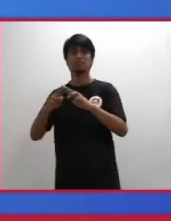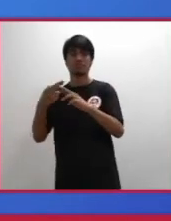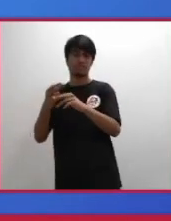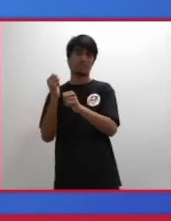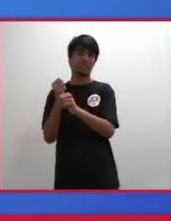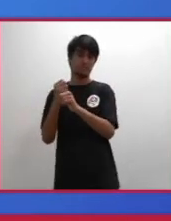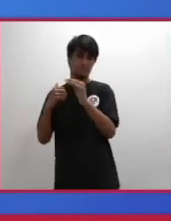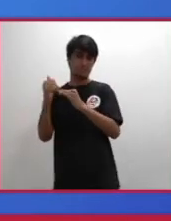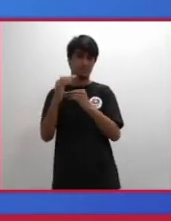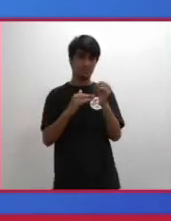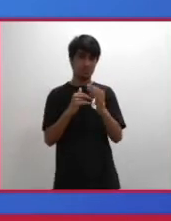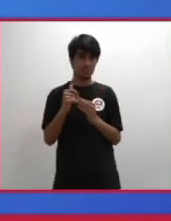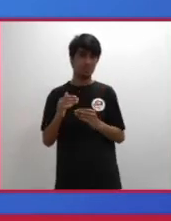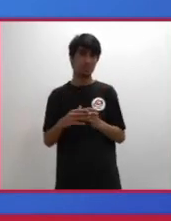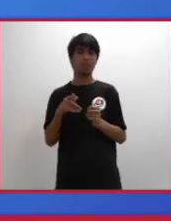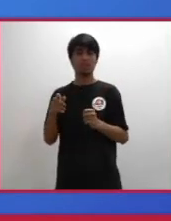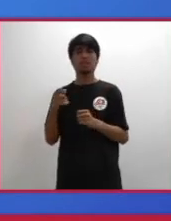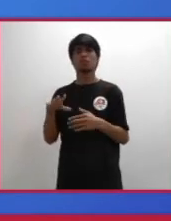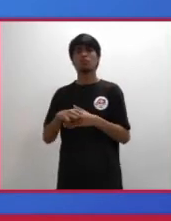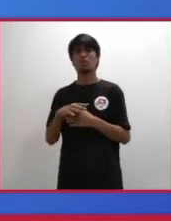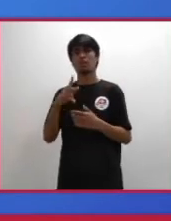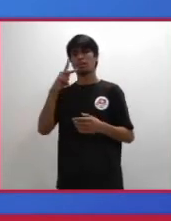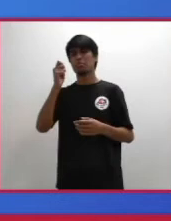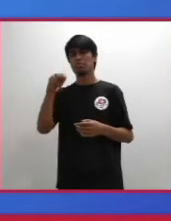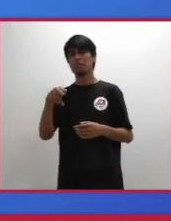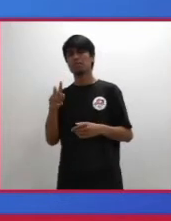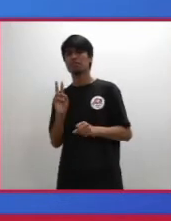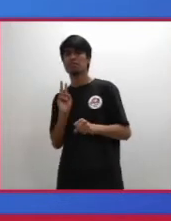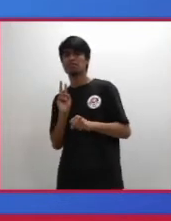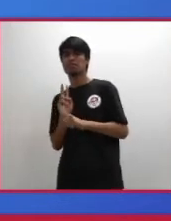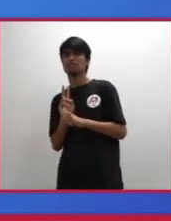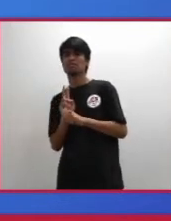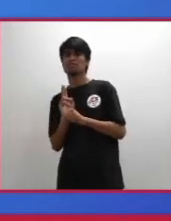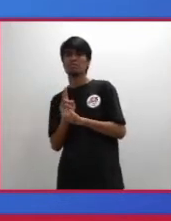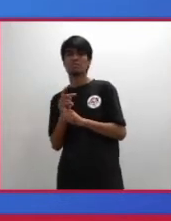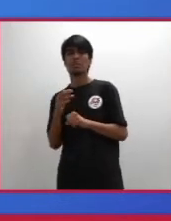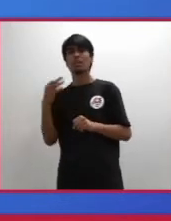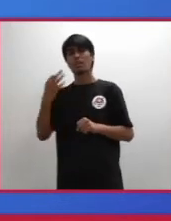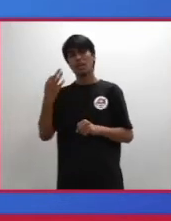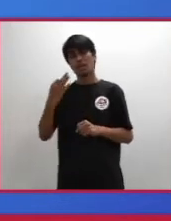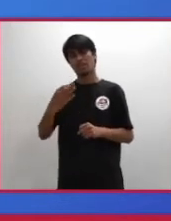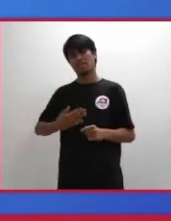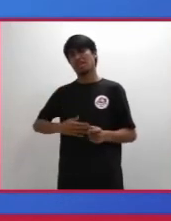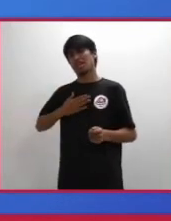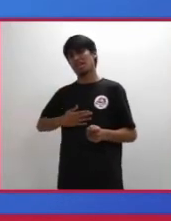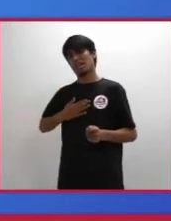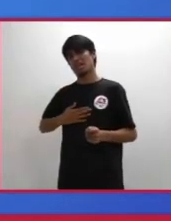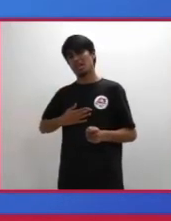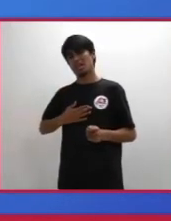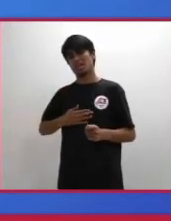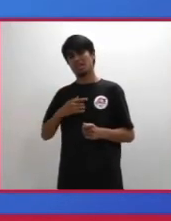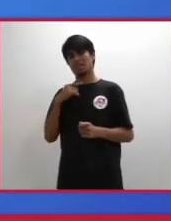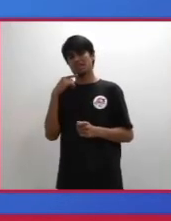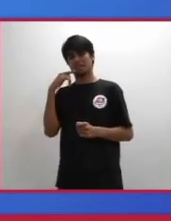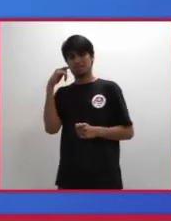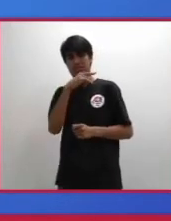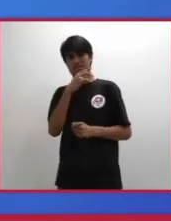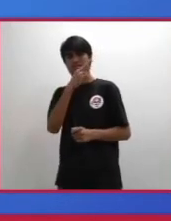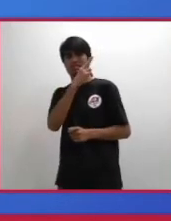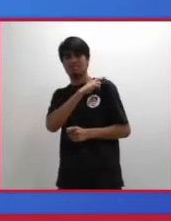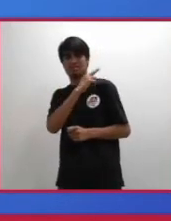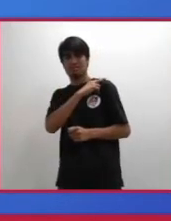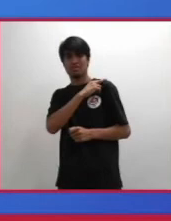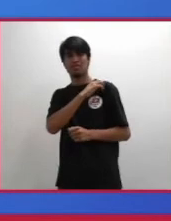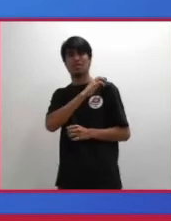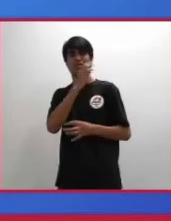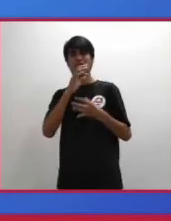Pero este plan de seguridad y plan de ejecución segura debe ser aprobado por el ente